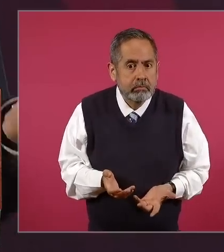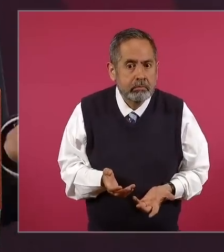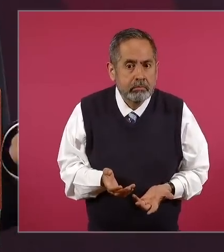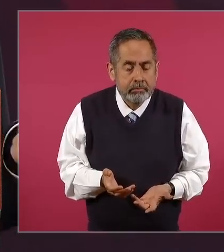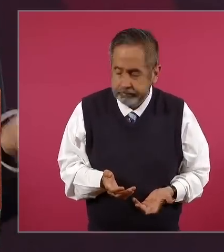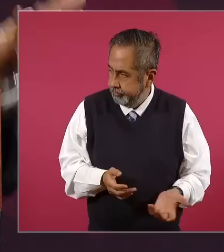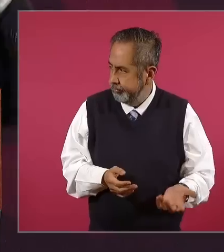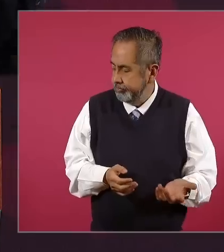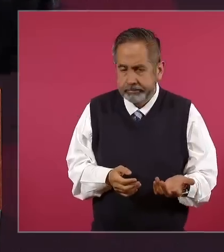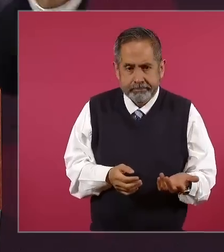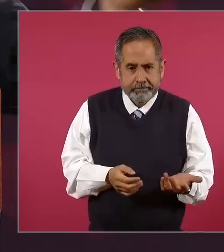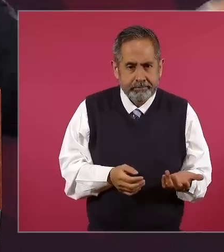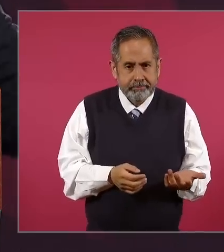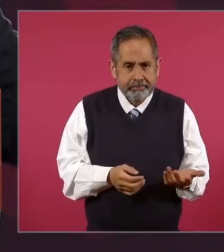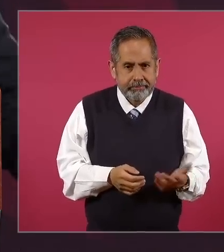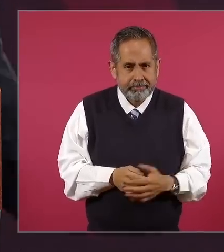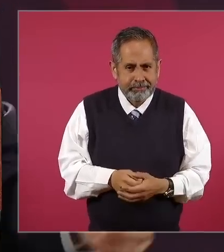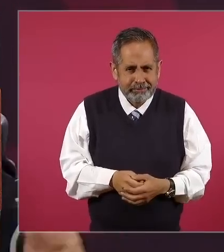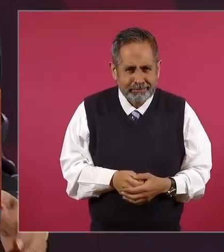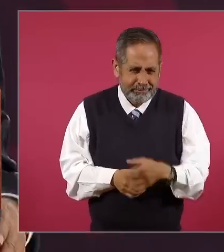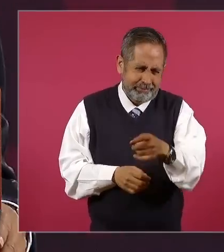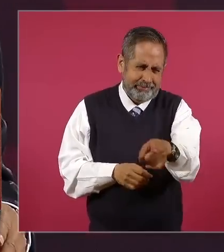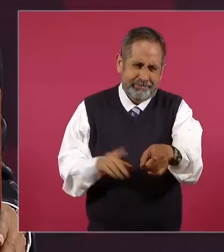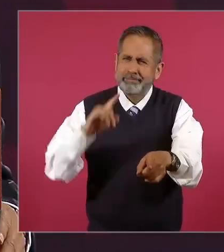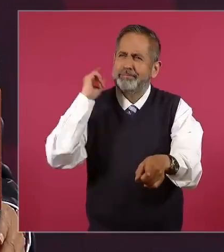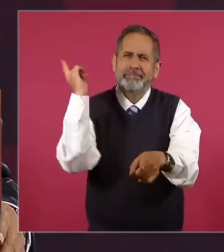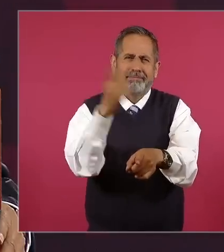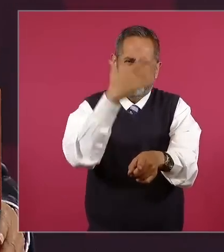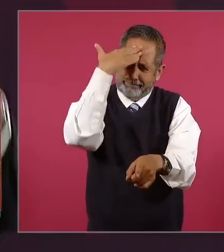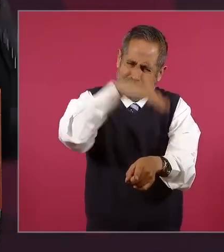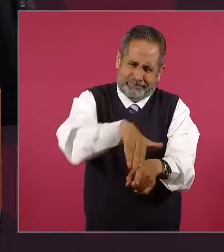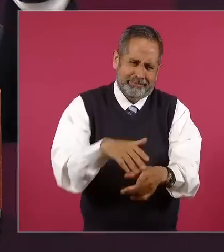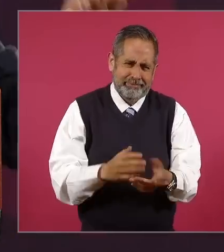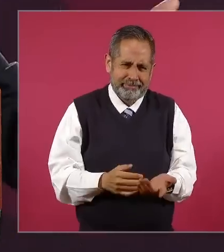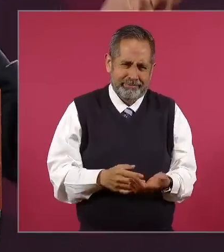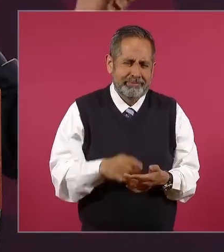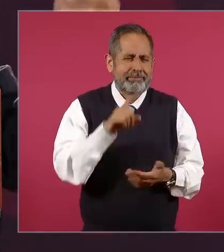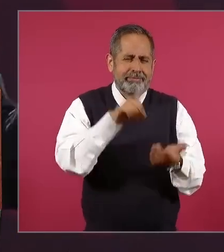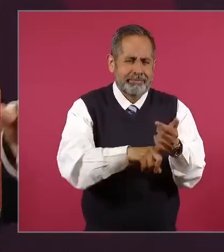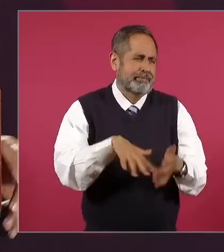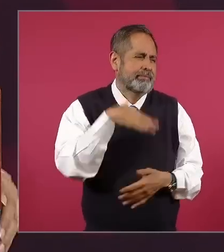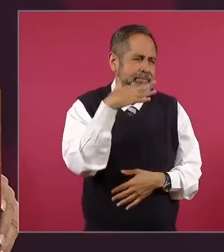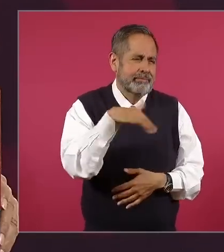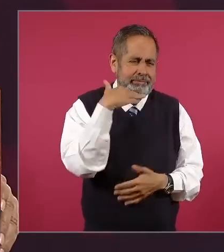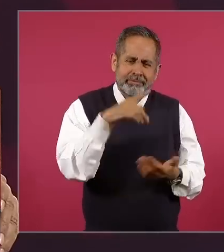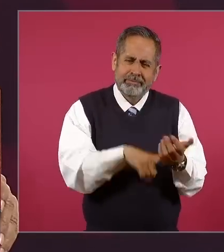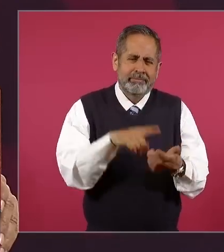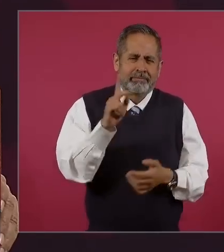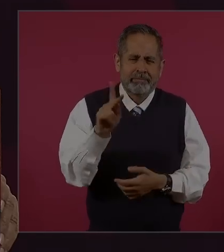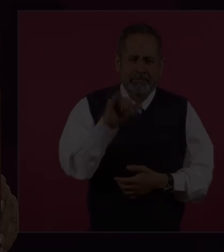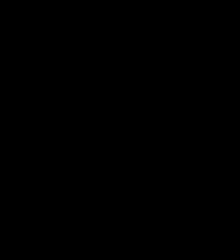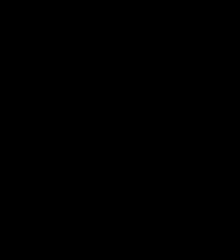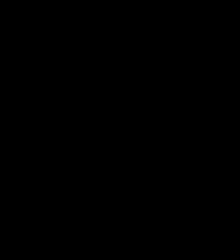Bueno, no es nuevo también lo de la corrupción en el Poder Judicial.